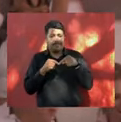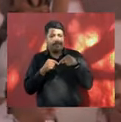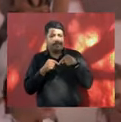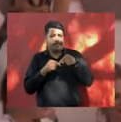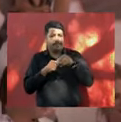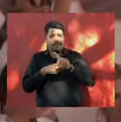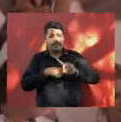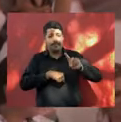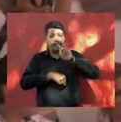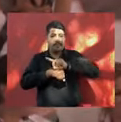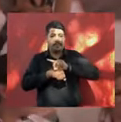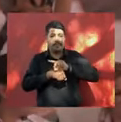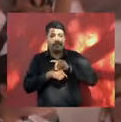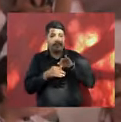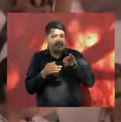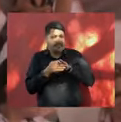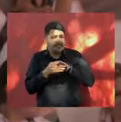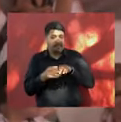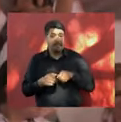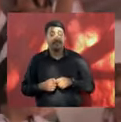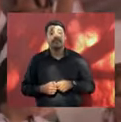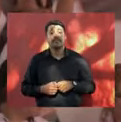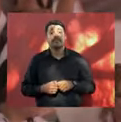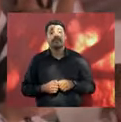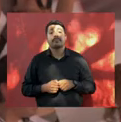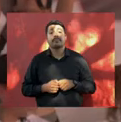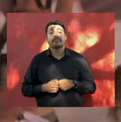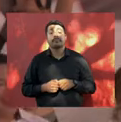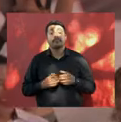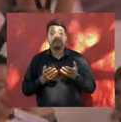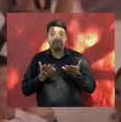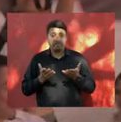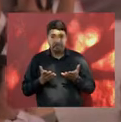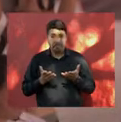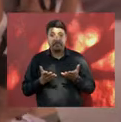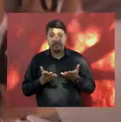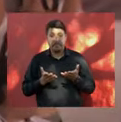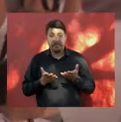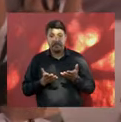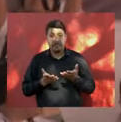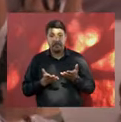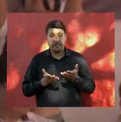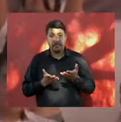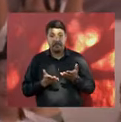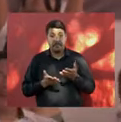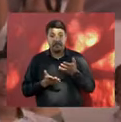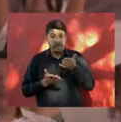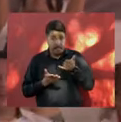Y